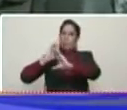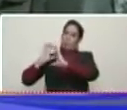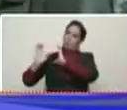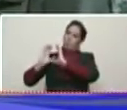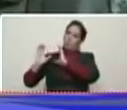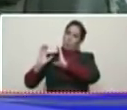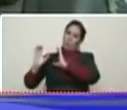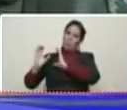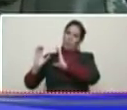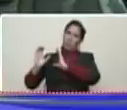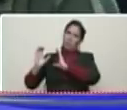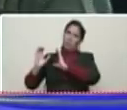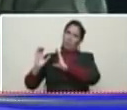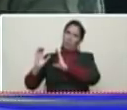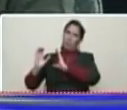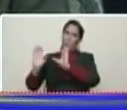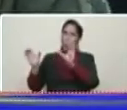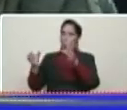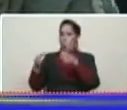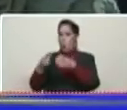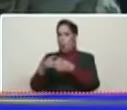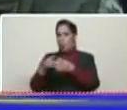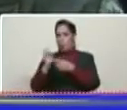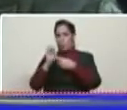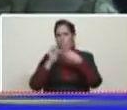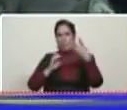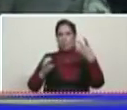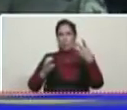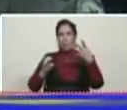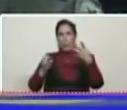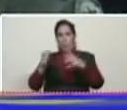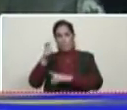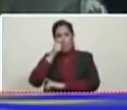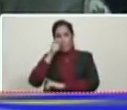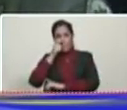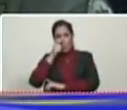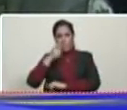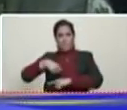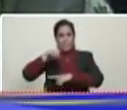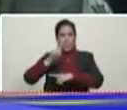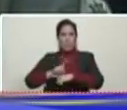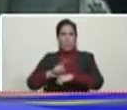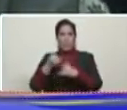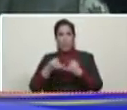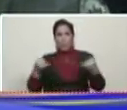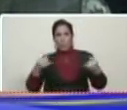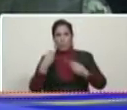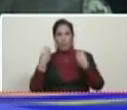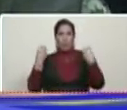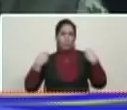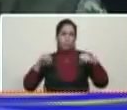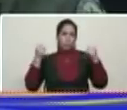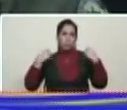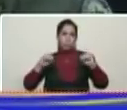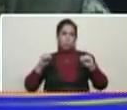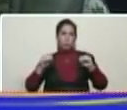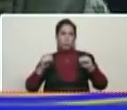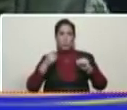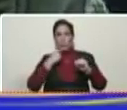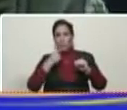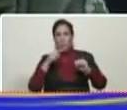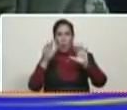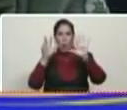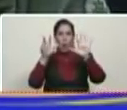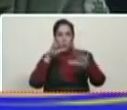a través del Comando Estratégico Operacional, las primeras líneas gruesas del ejercicio que se van a dar, como usted ha instruido, en las 8